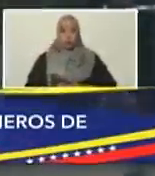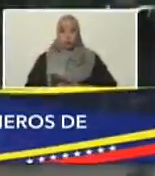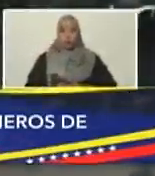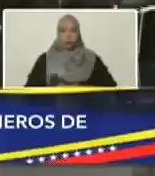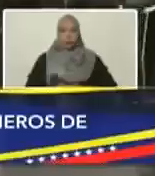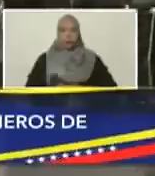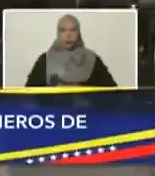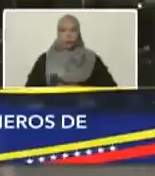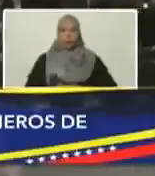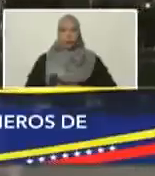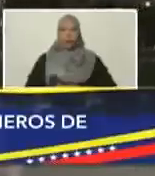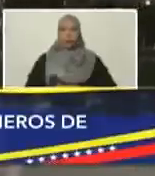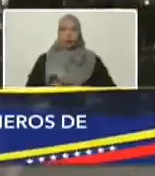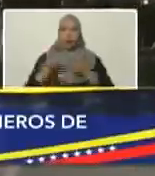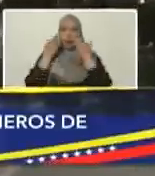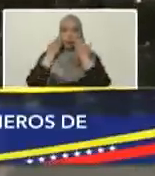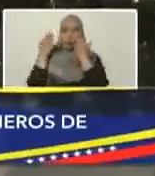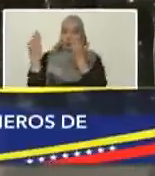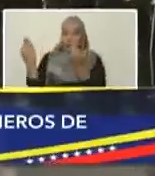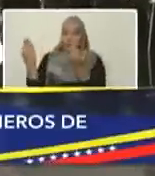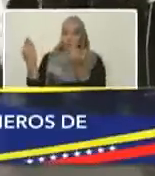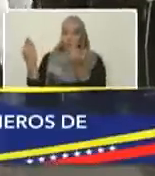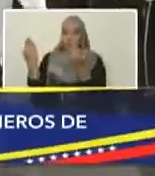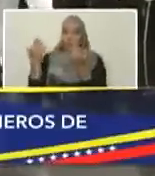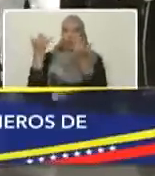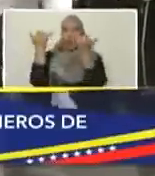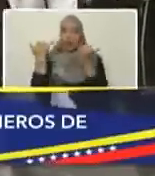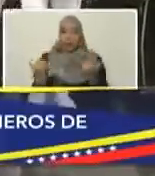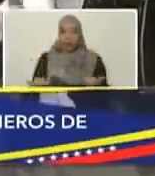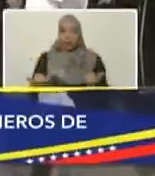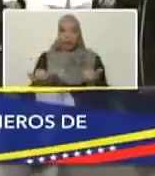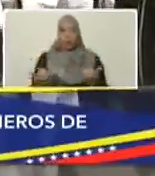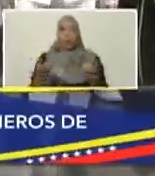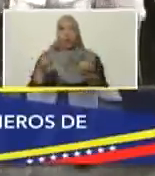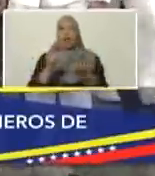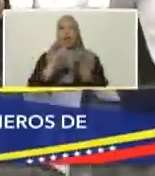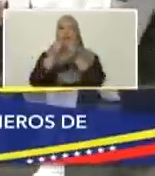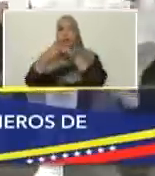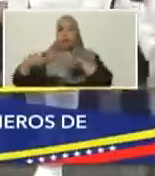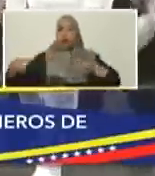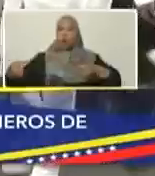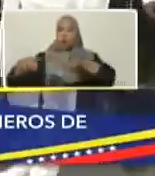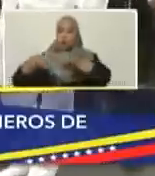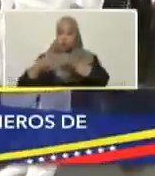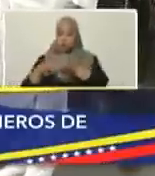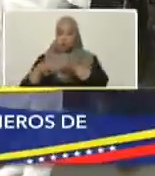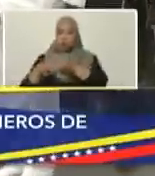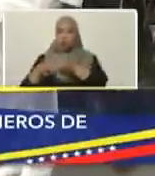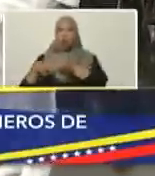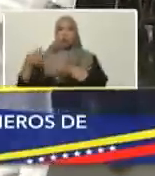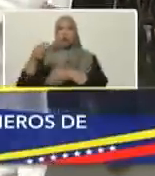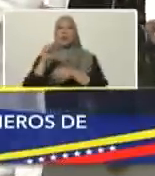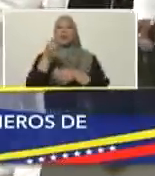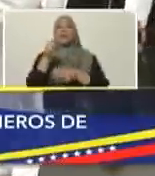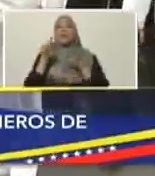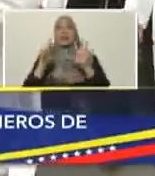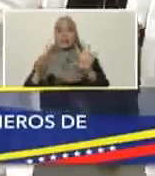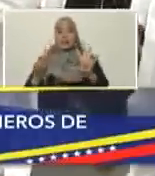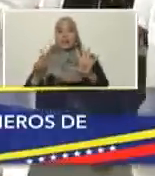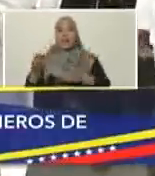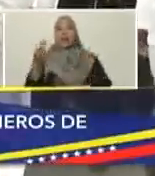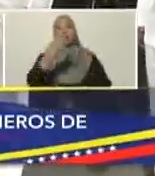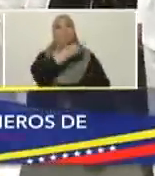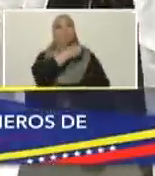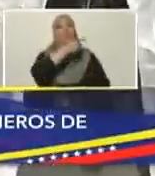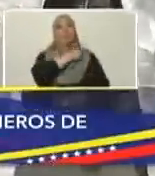En esta oportunidad se realizará el ascenso a general de división y vicealmirantes de 16 oficiales de